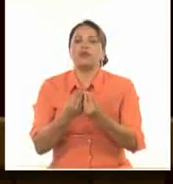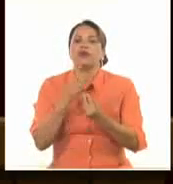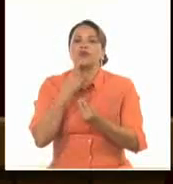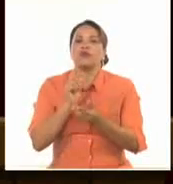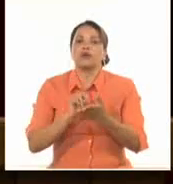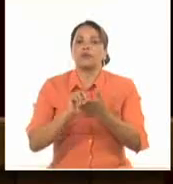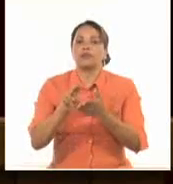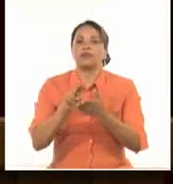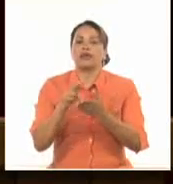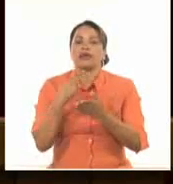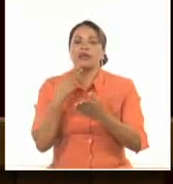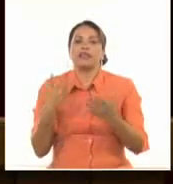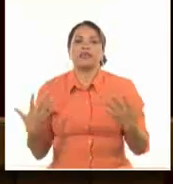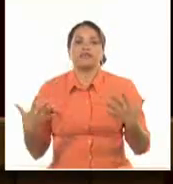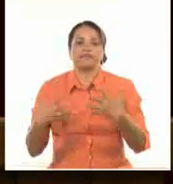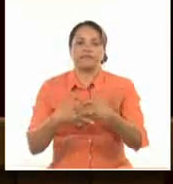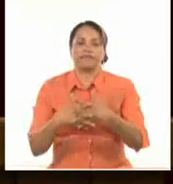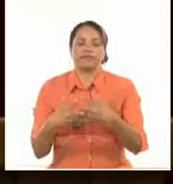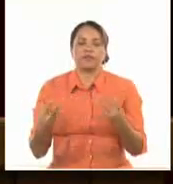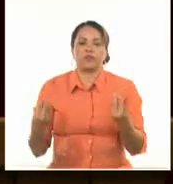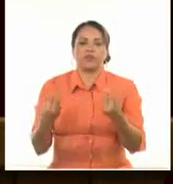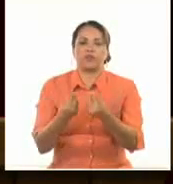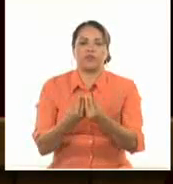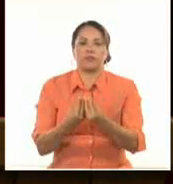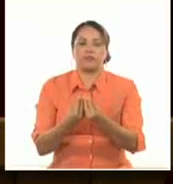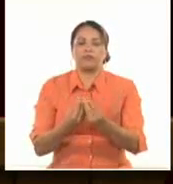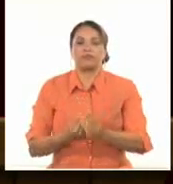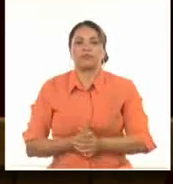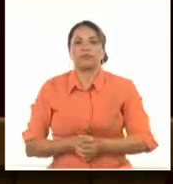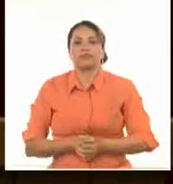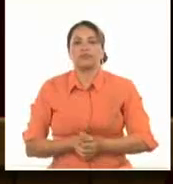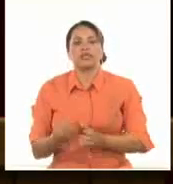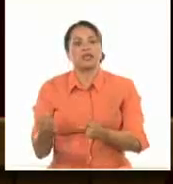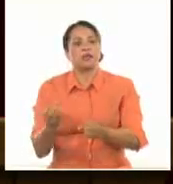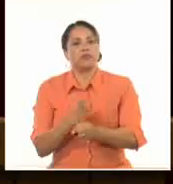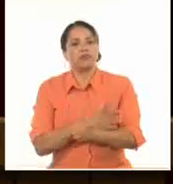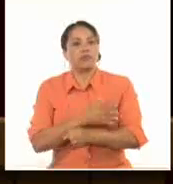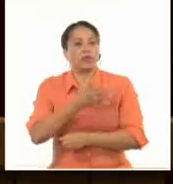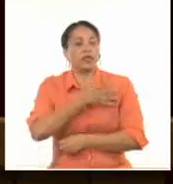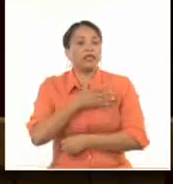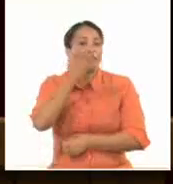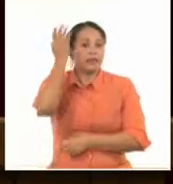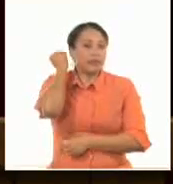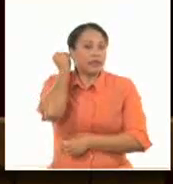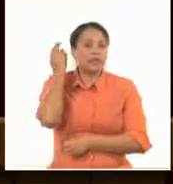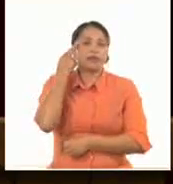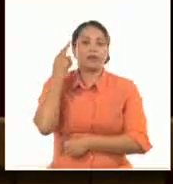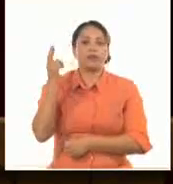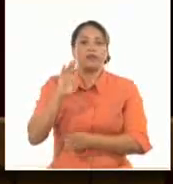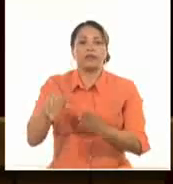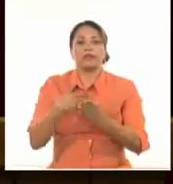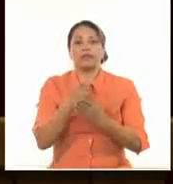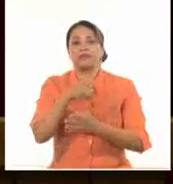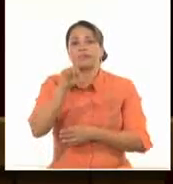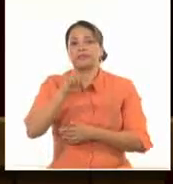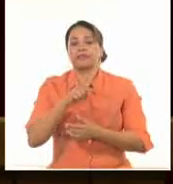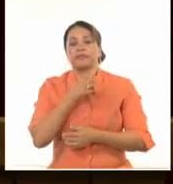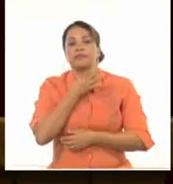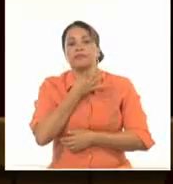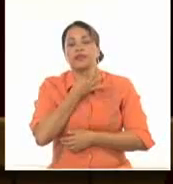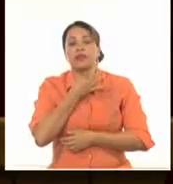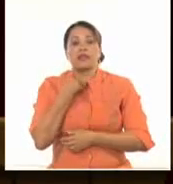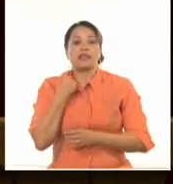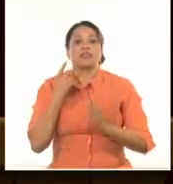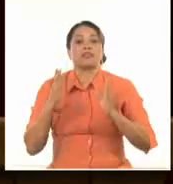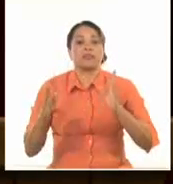unidad. Con particular emoción, el general de ejército recordaba el 1 de enero de este año